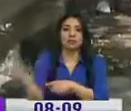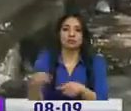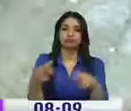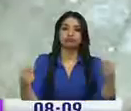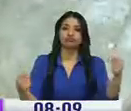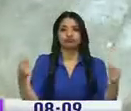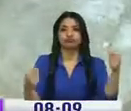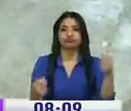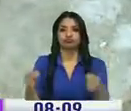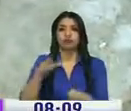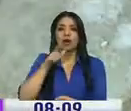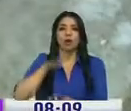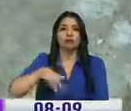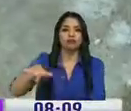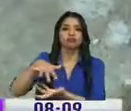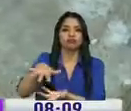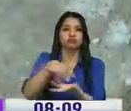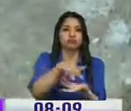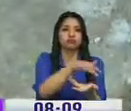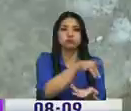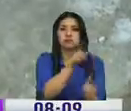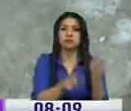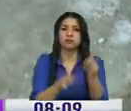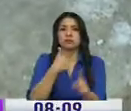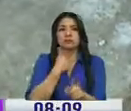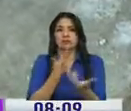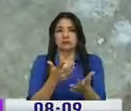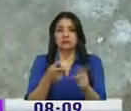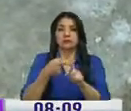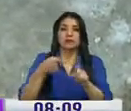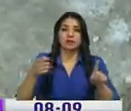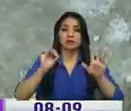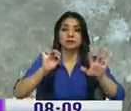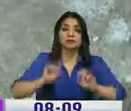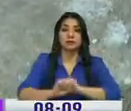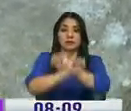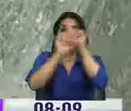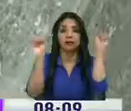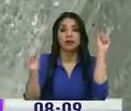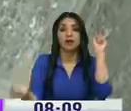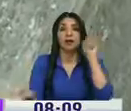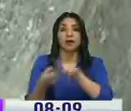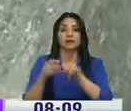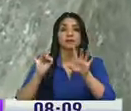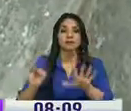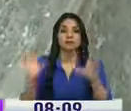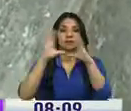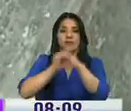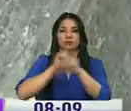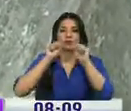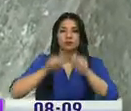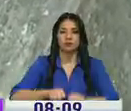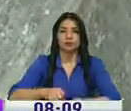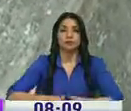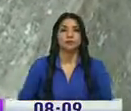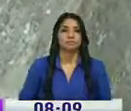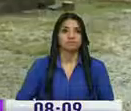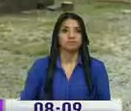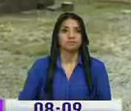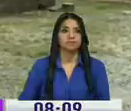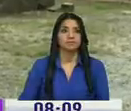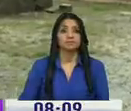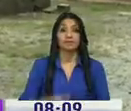móviles para abastecer a los sectores afectados desde las 7 de la mañana hasta las 7 de la noche se espera que el